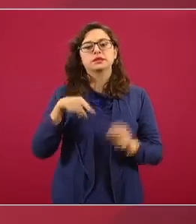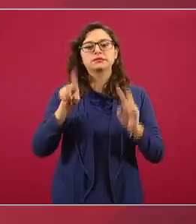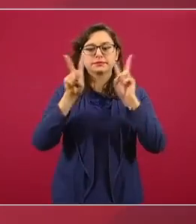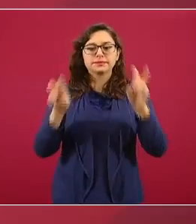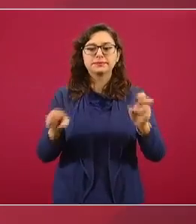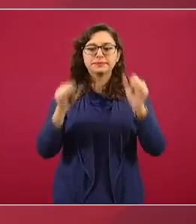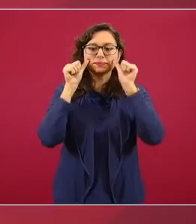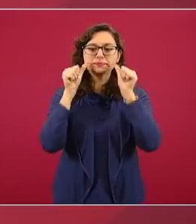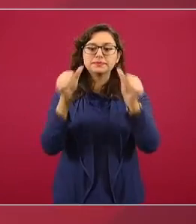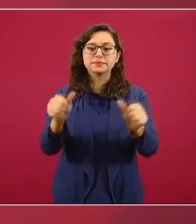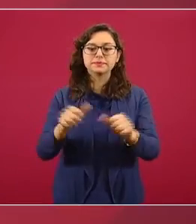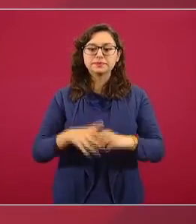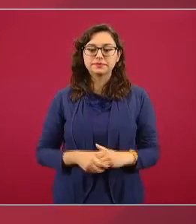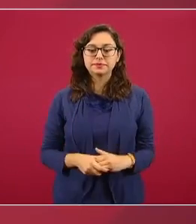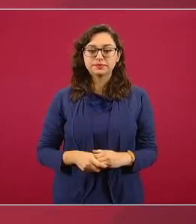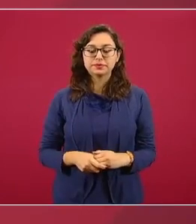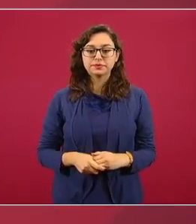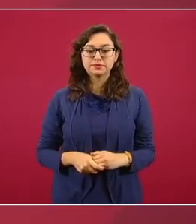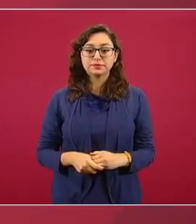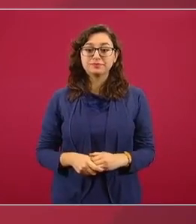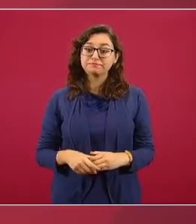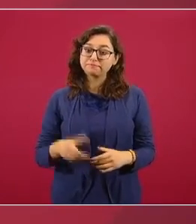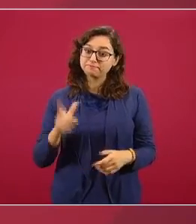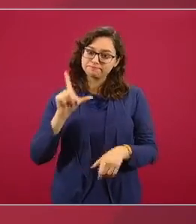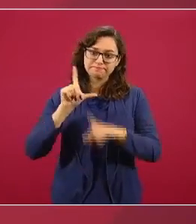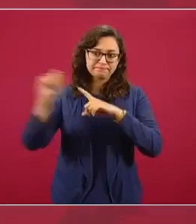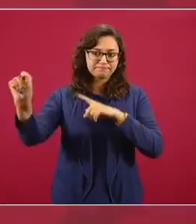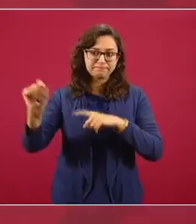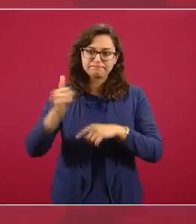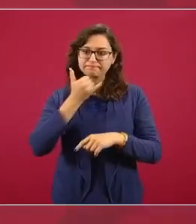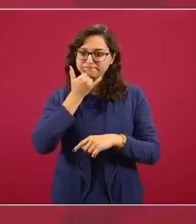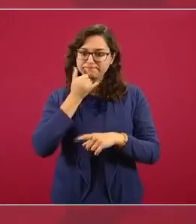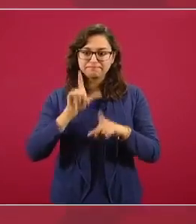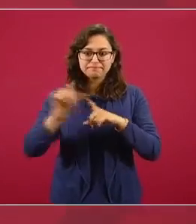¿no?, tu planteamiento. Me tengo que ir.